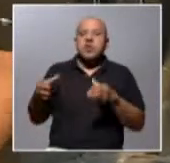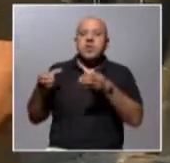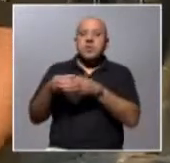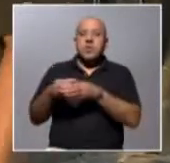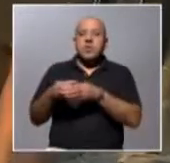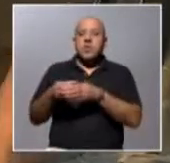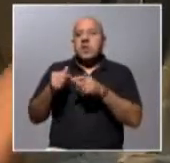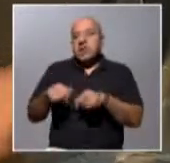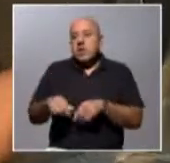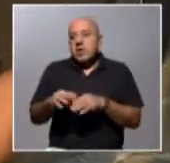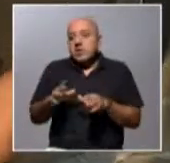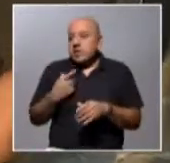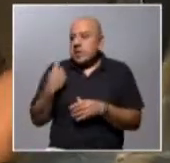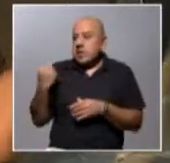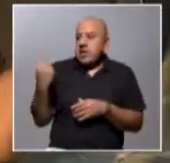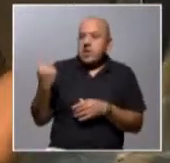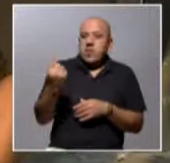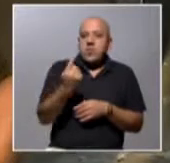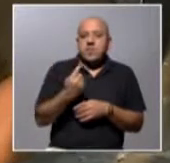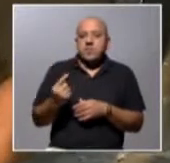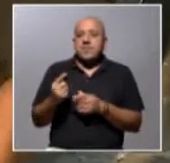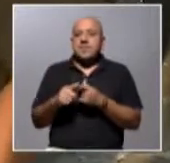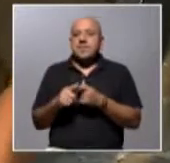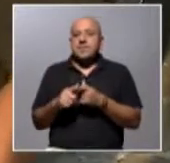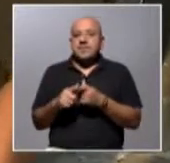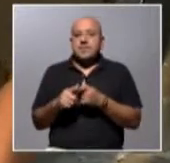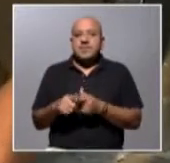es apersonal, entonces más que nada, y